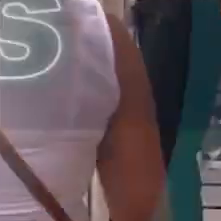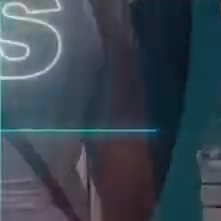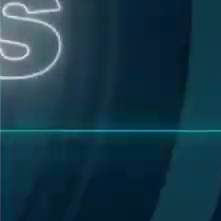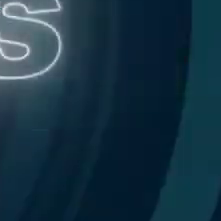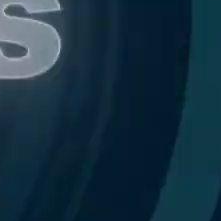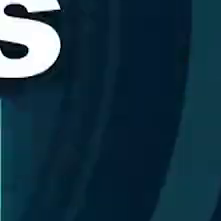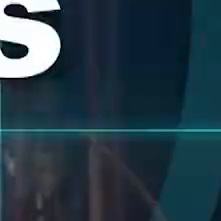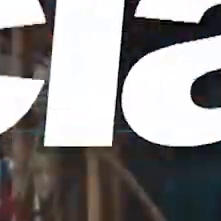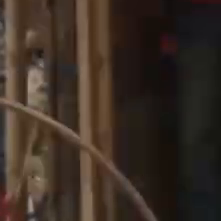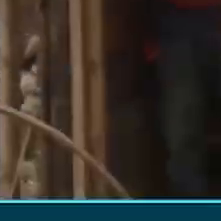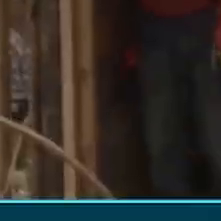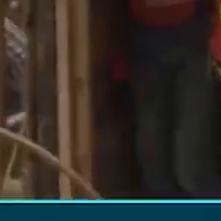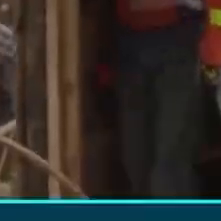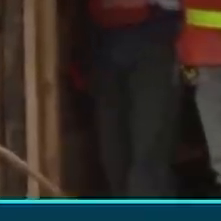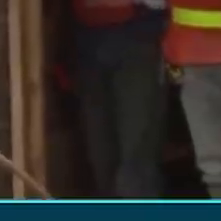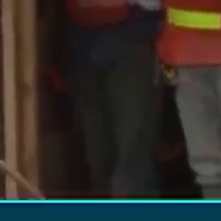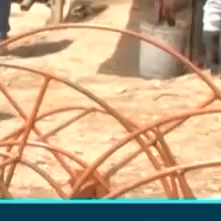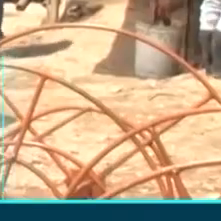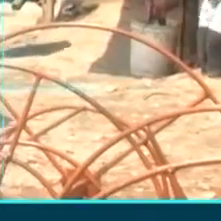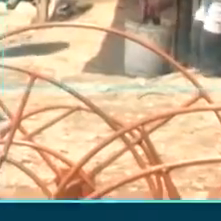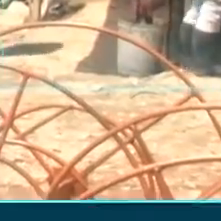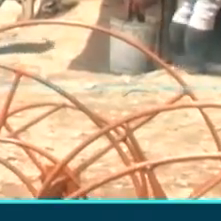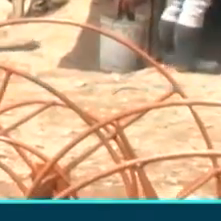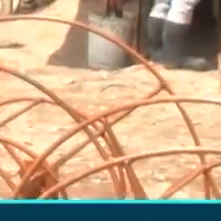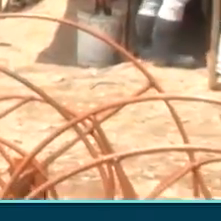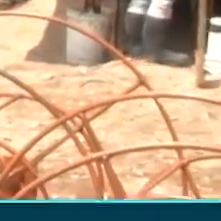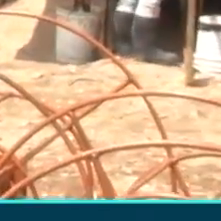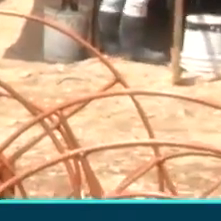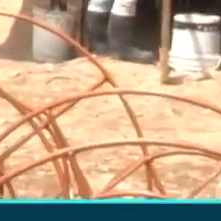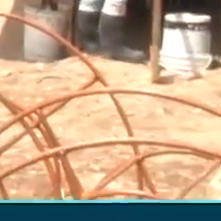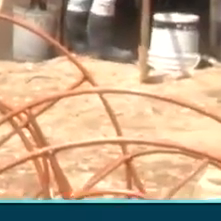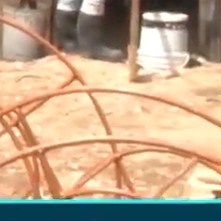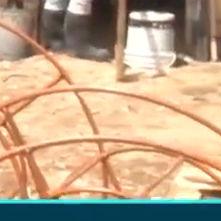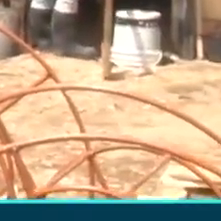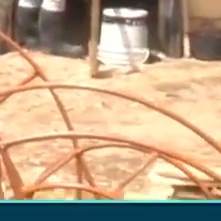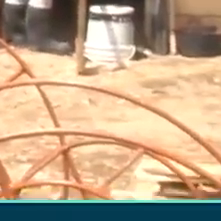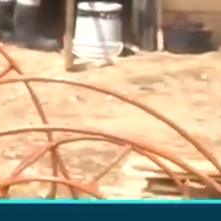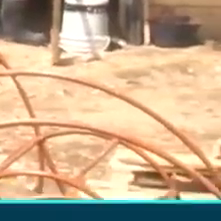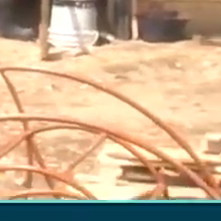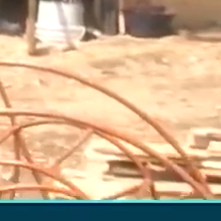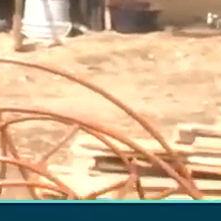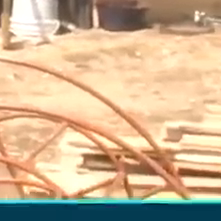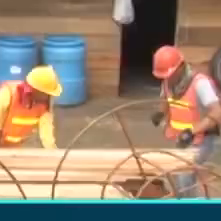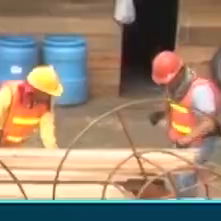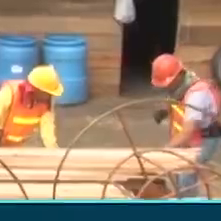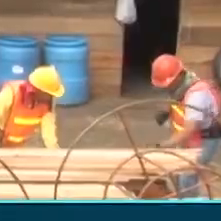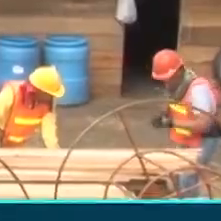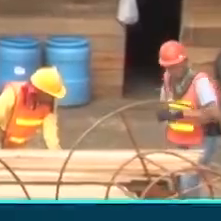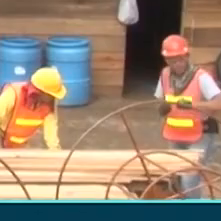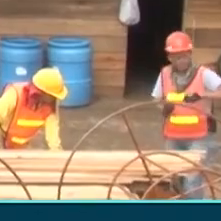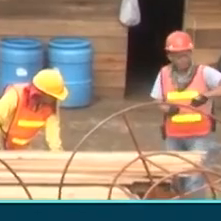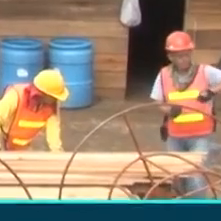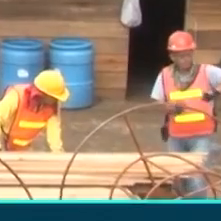derechos. Por las obras en el deprimido de Campo Hermoso, tránsito cerrará por un mes algunos tramos de la